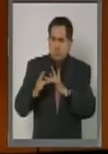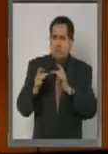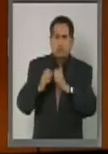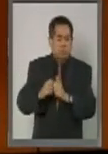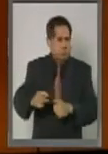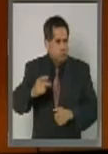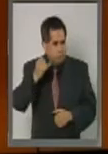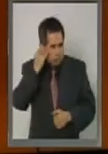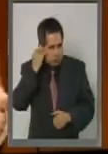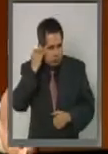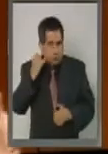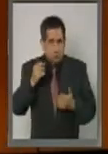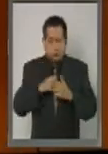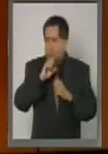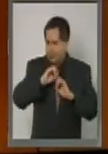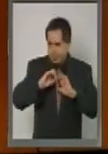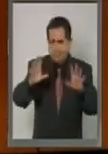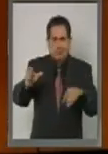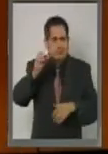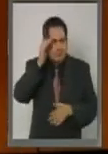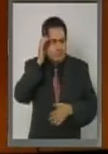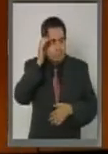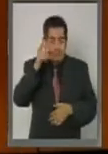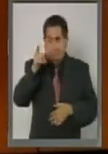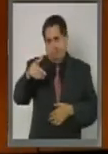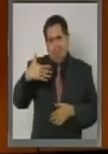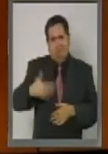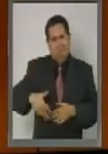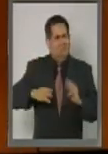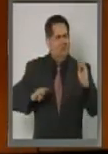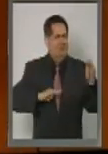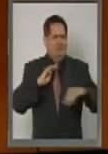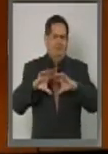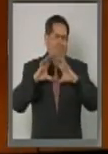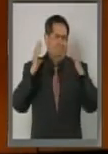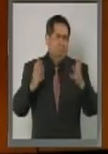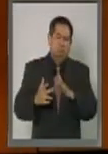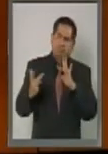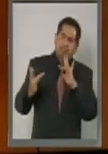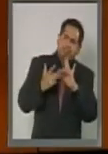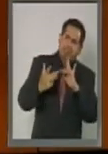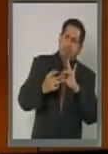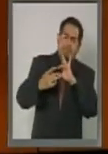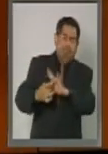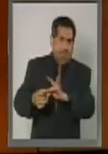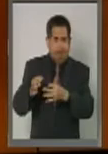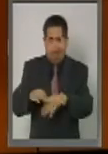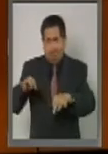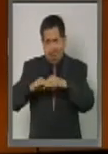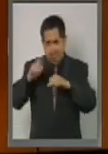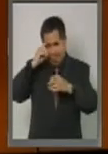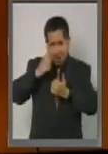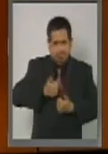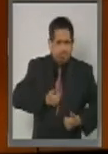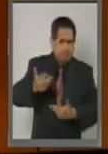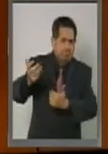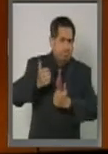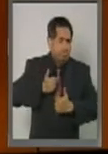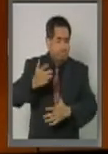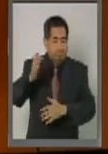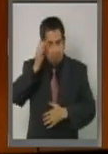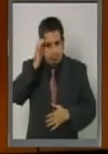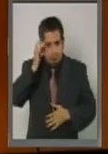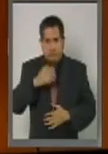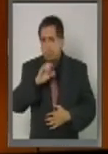Japón. Por supuesto con China, que es hoy ya el mercado más grande para nuestras potencial para las exportaciones mexicanas.